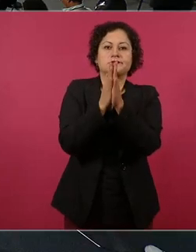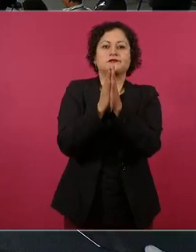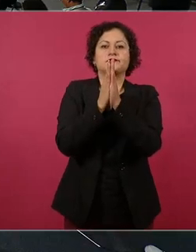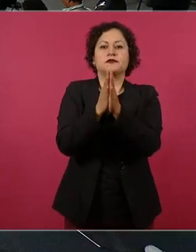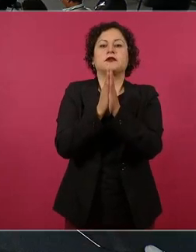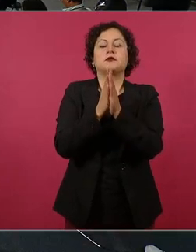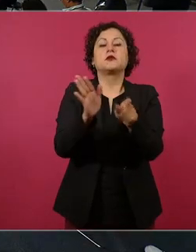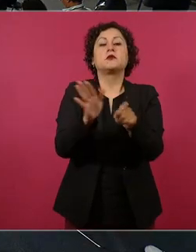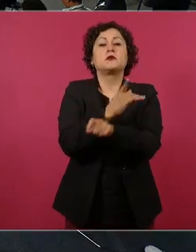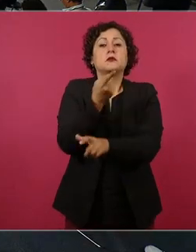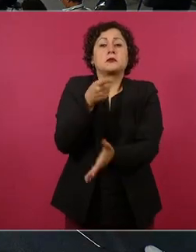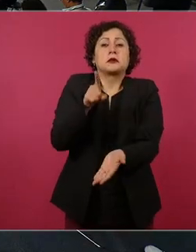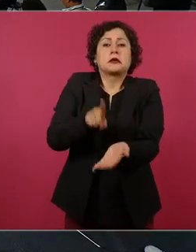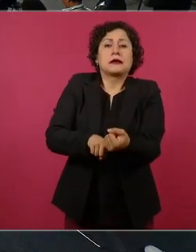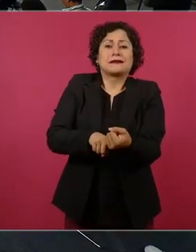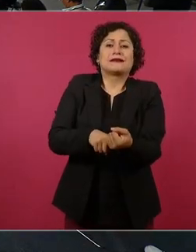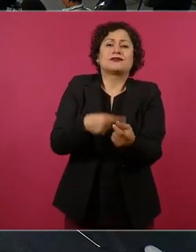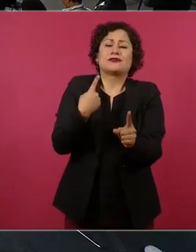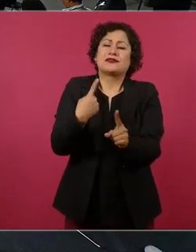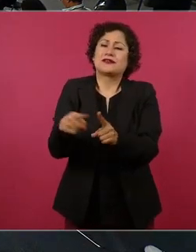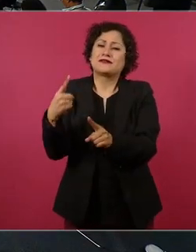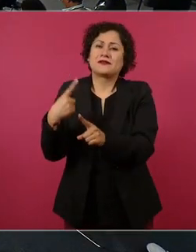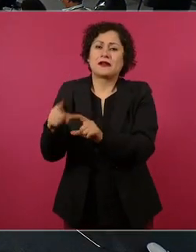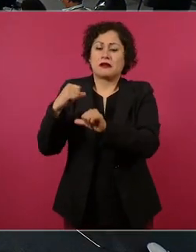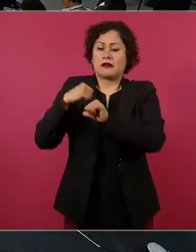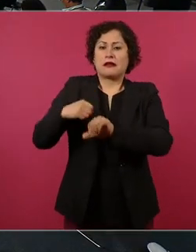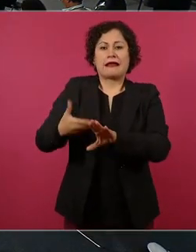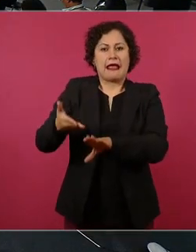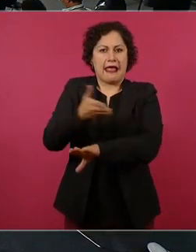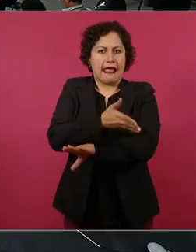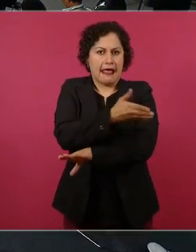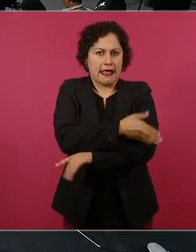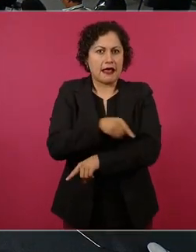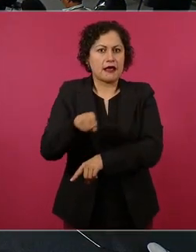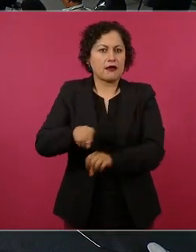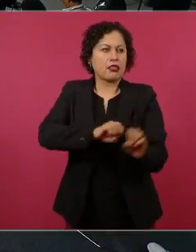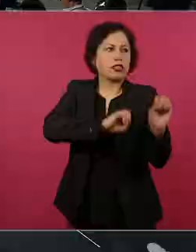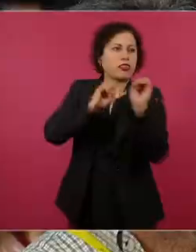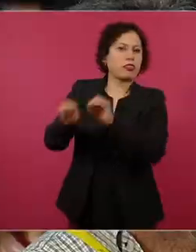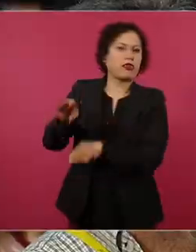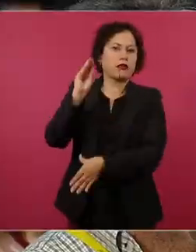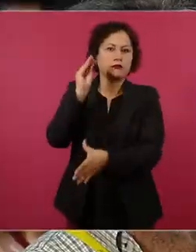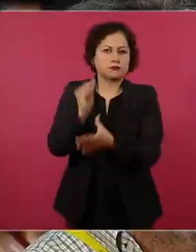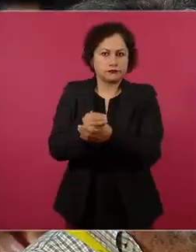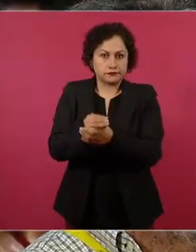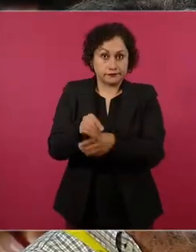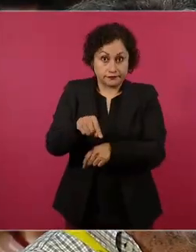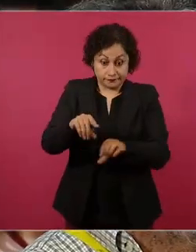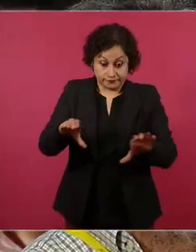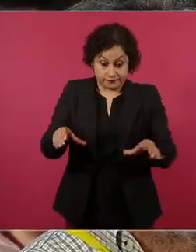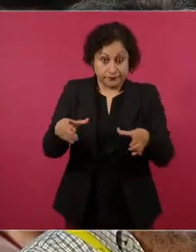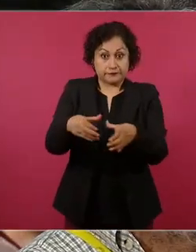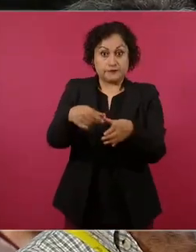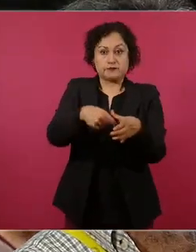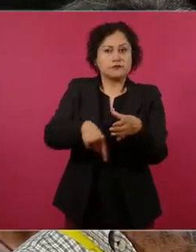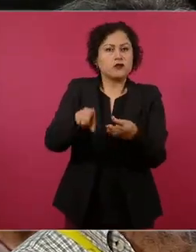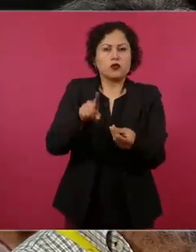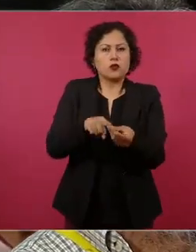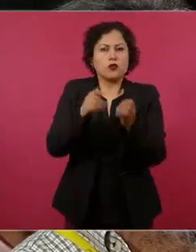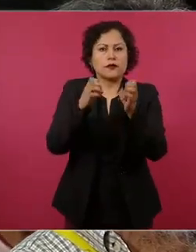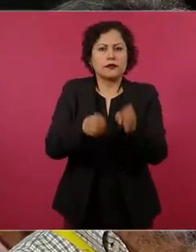muchas administraciones anteriores los han tenido completamente olvidados. Esta población se encuentra